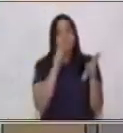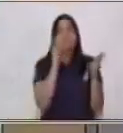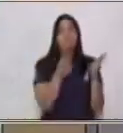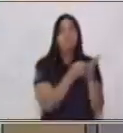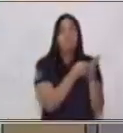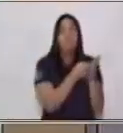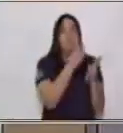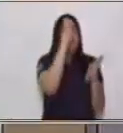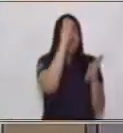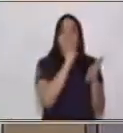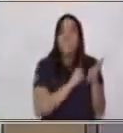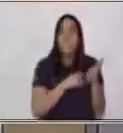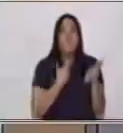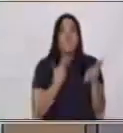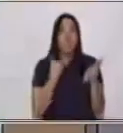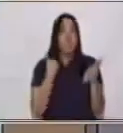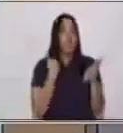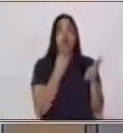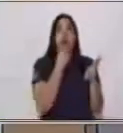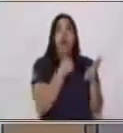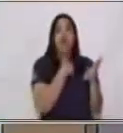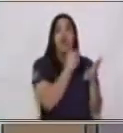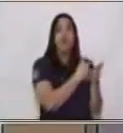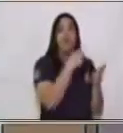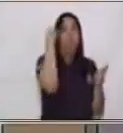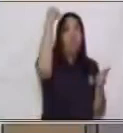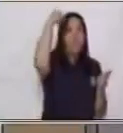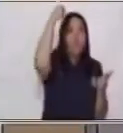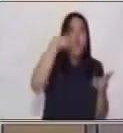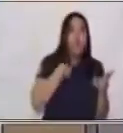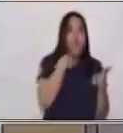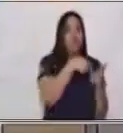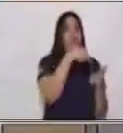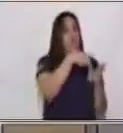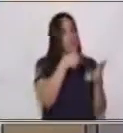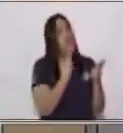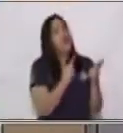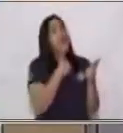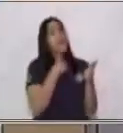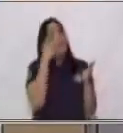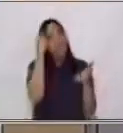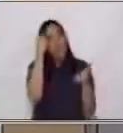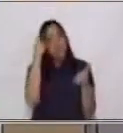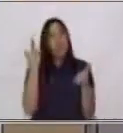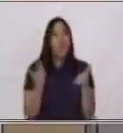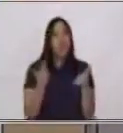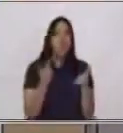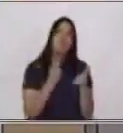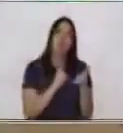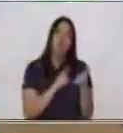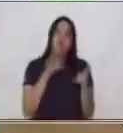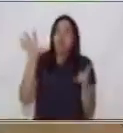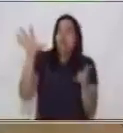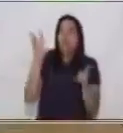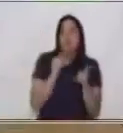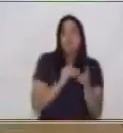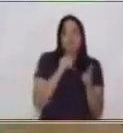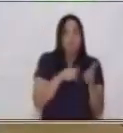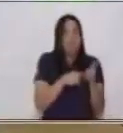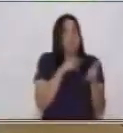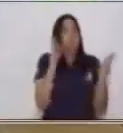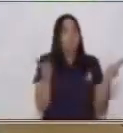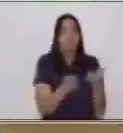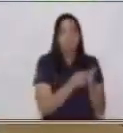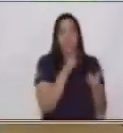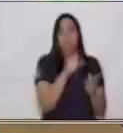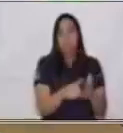sin omitir opinión. ¿Cómo lo indicamos? Si es fiel al texto, no debemos de emitir ninguna opinión. No